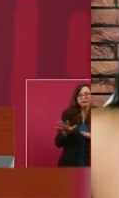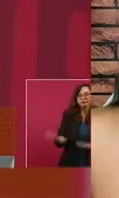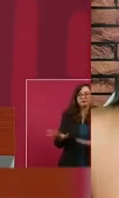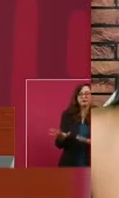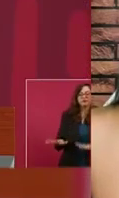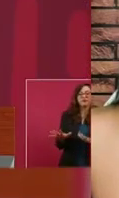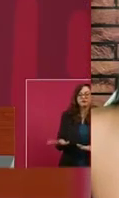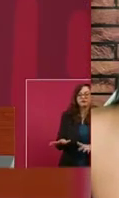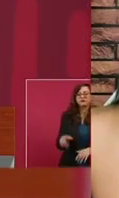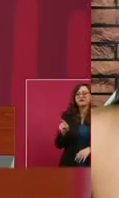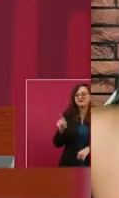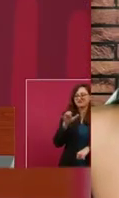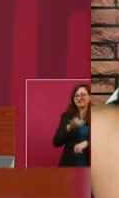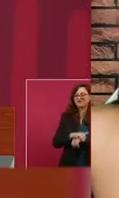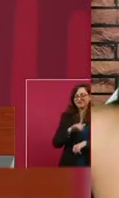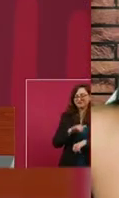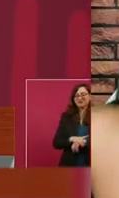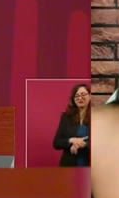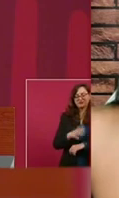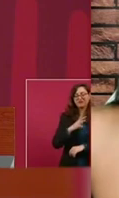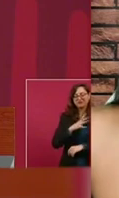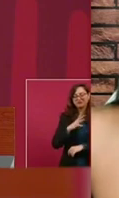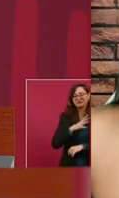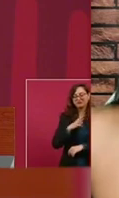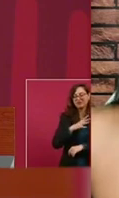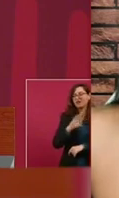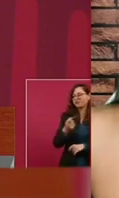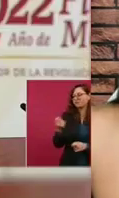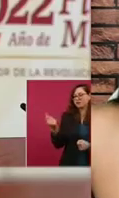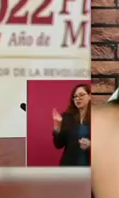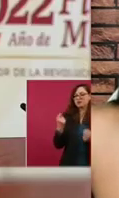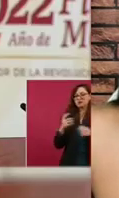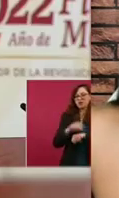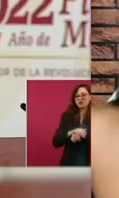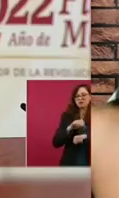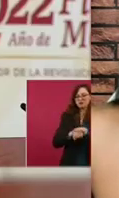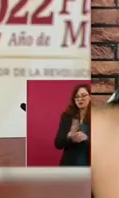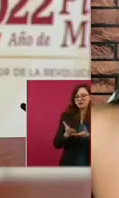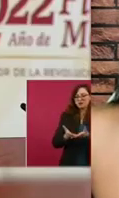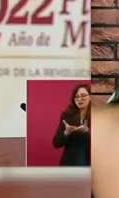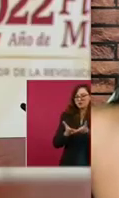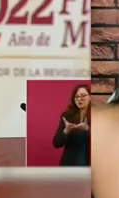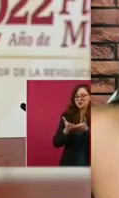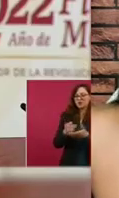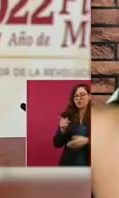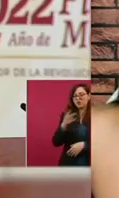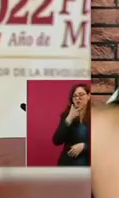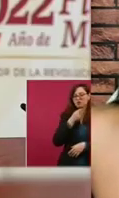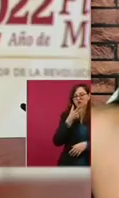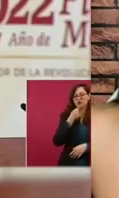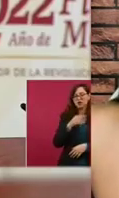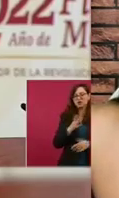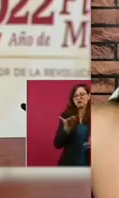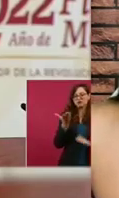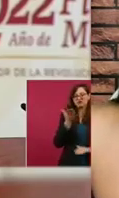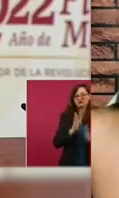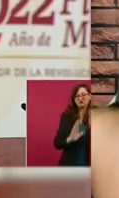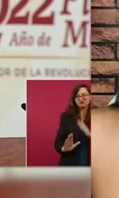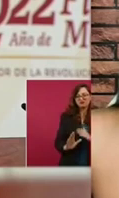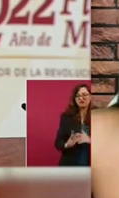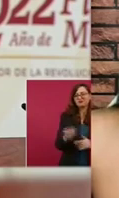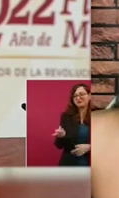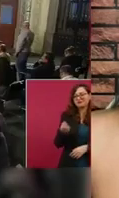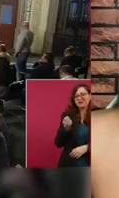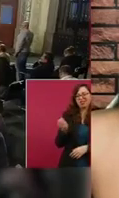partido Argentina-México se vendió, mi querida familia, por más de 3 millones de dólares, donde engañaron